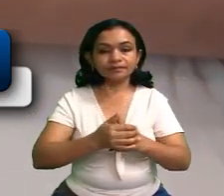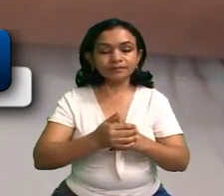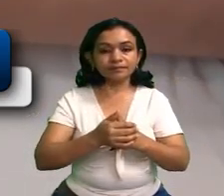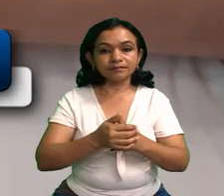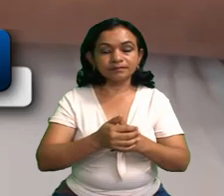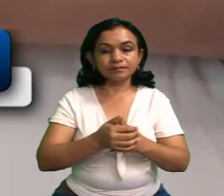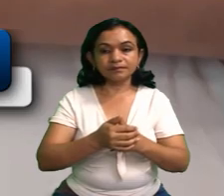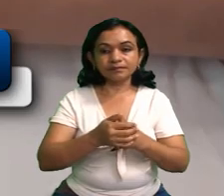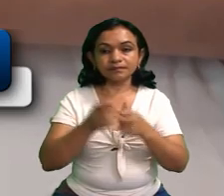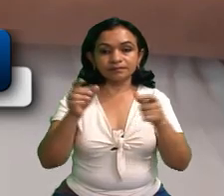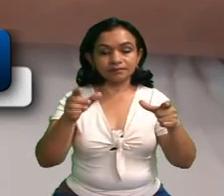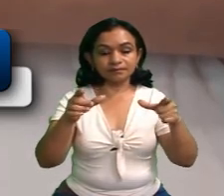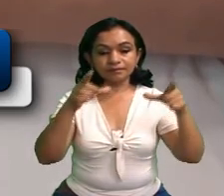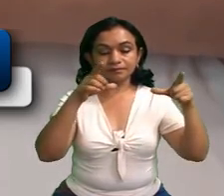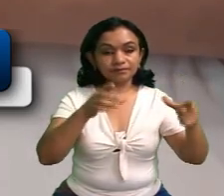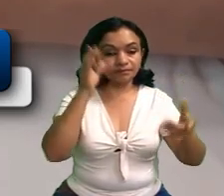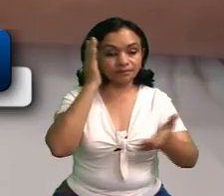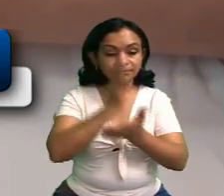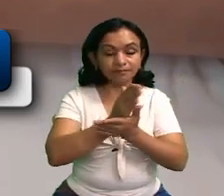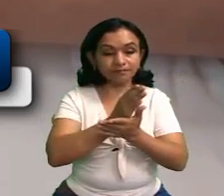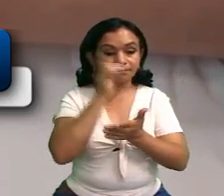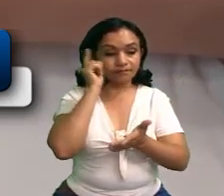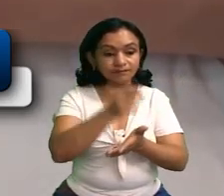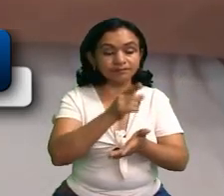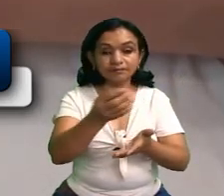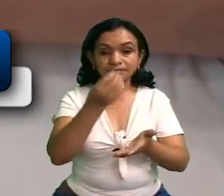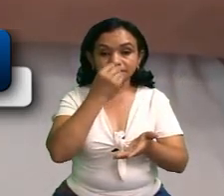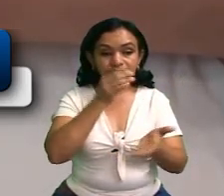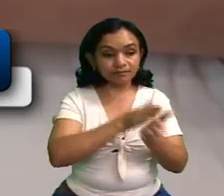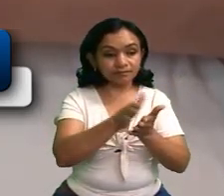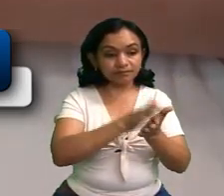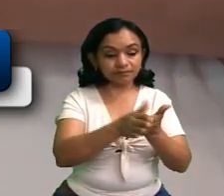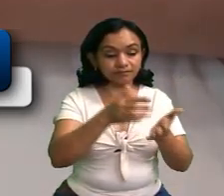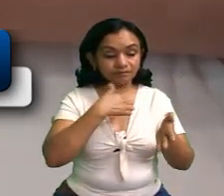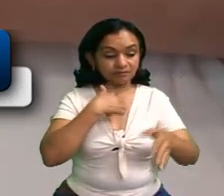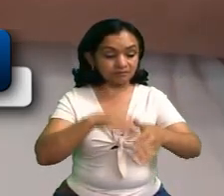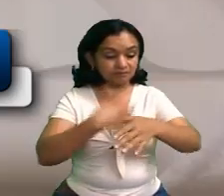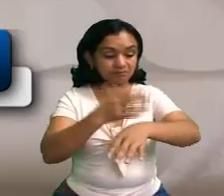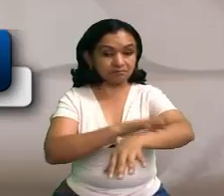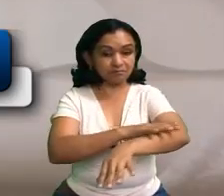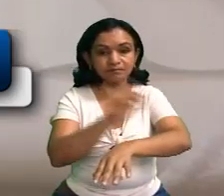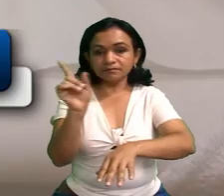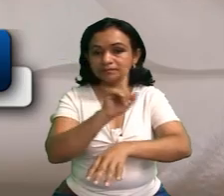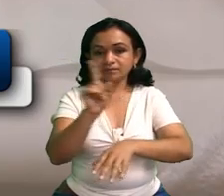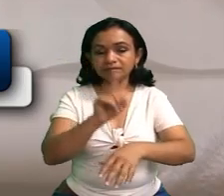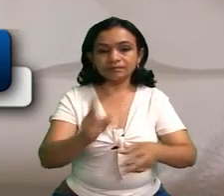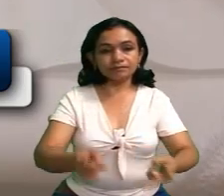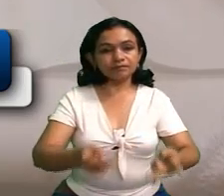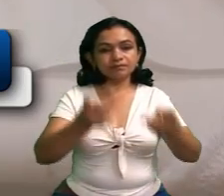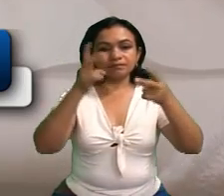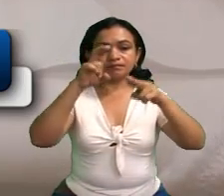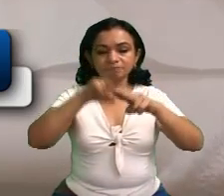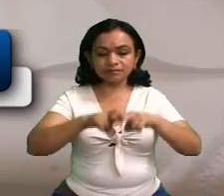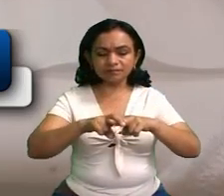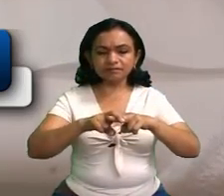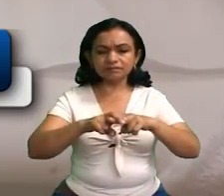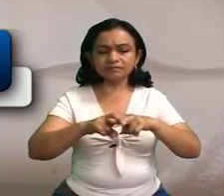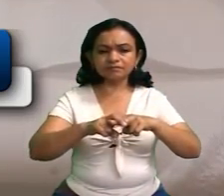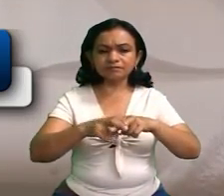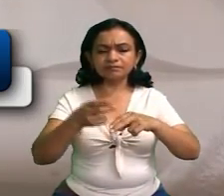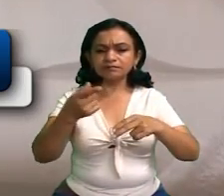causa determinante. Es decir, como fritanga me va a dar celulitis, no. Ahora, ¿por qué la vida sedentaria? Cuando hablamos de vida sedentaria,